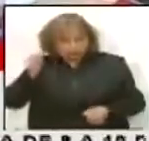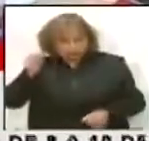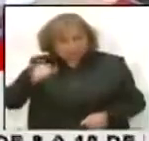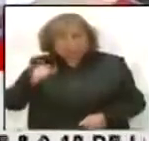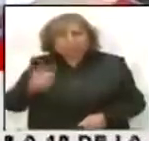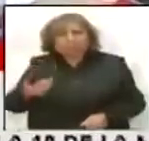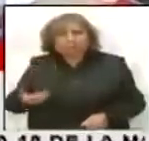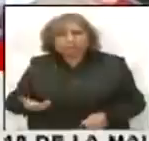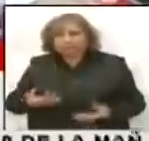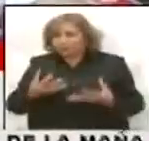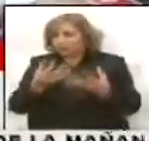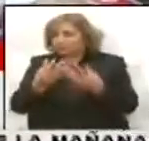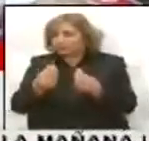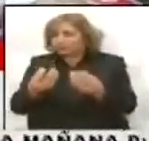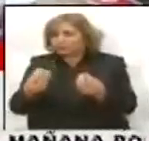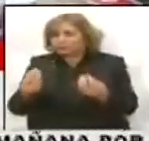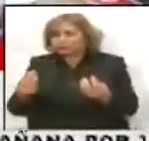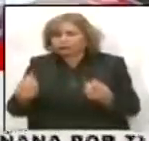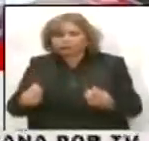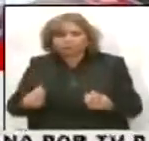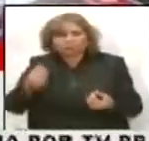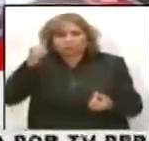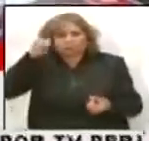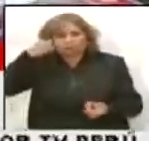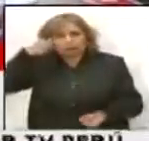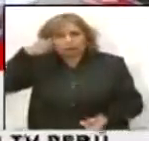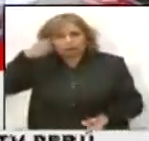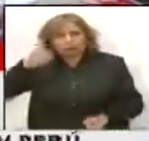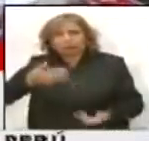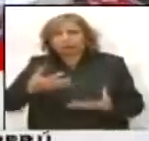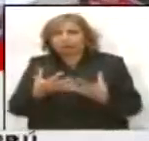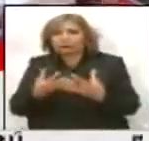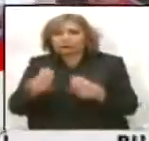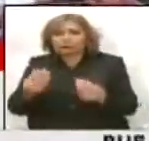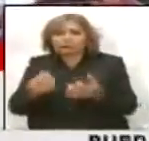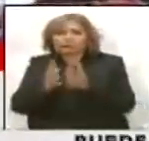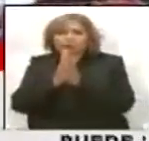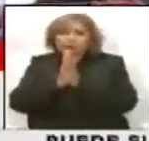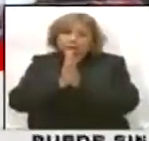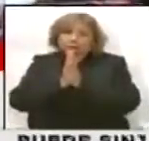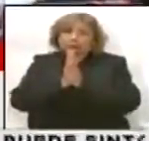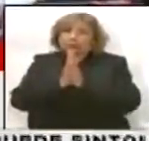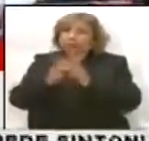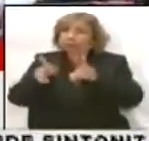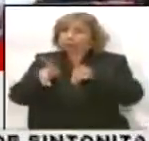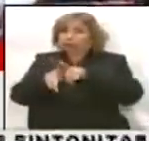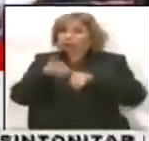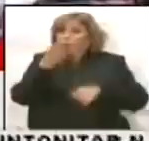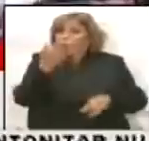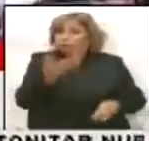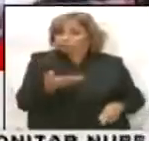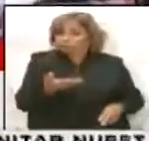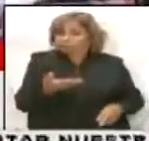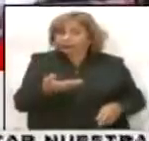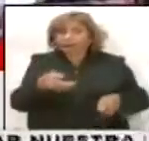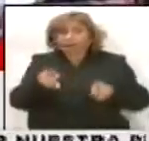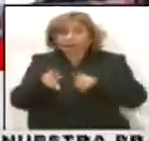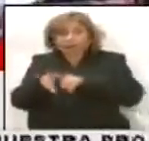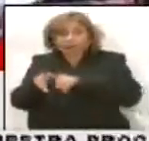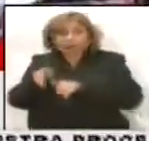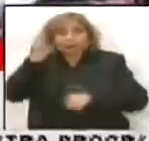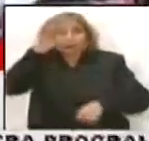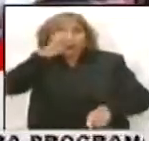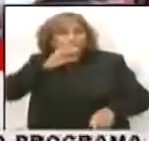que lo merece. Y por eso muchas y muchos la recordamos. Y por eso muchos pedimos que, en memoria de gente como ella, que mientras buscaba